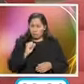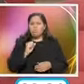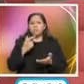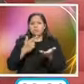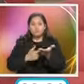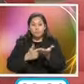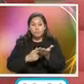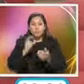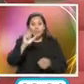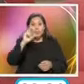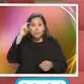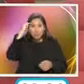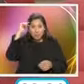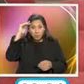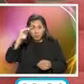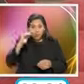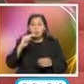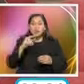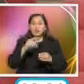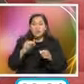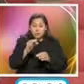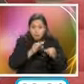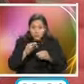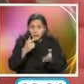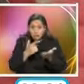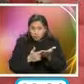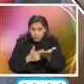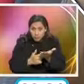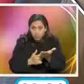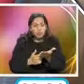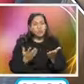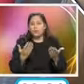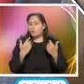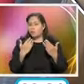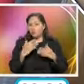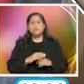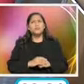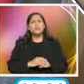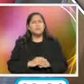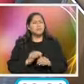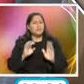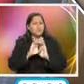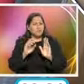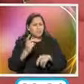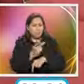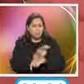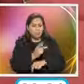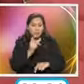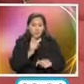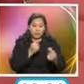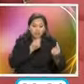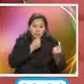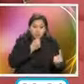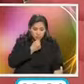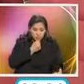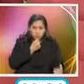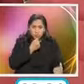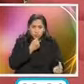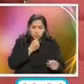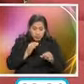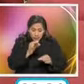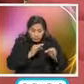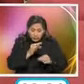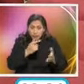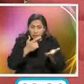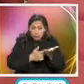la vida adulta ya no va a haber formación de células de grasa. Entonces, ¿qué pasa en la niñez? Que entre más células